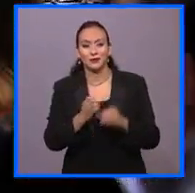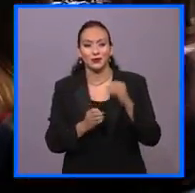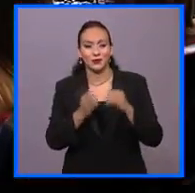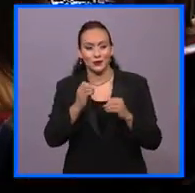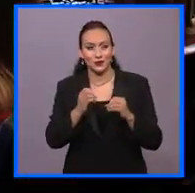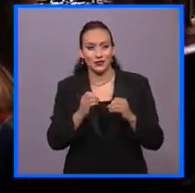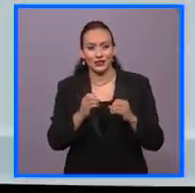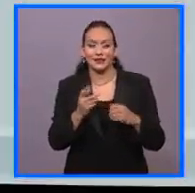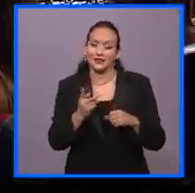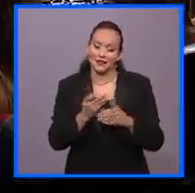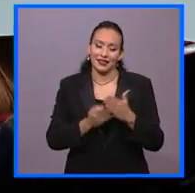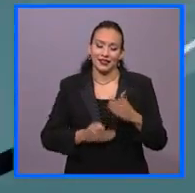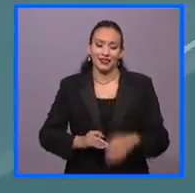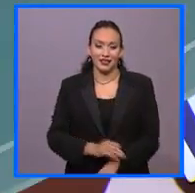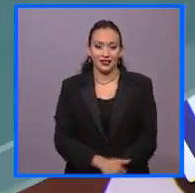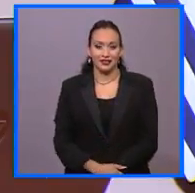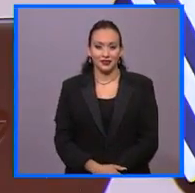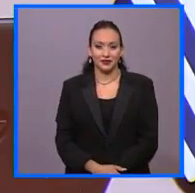se queda corta.